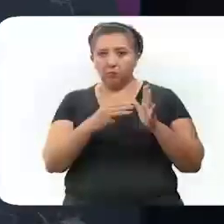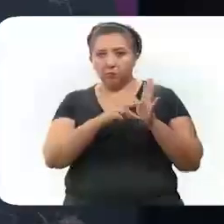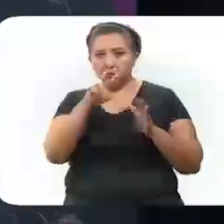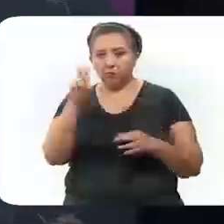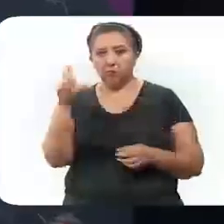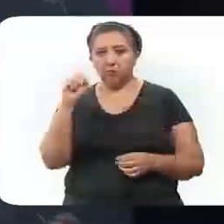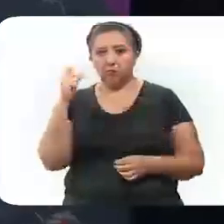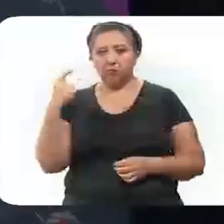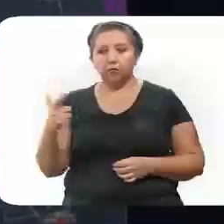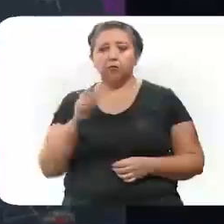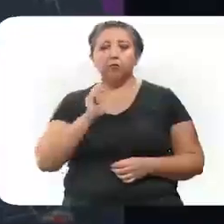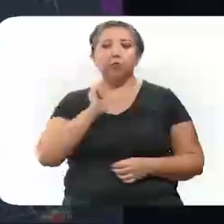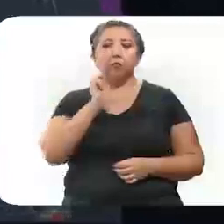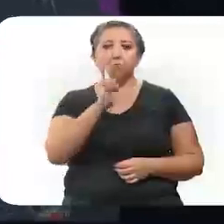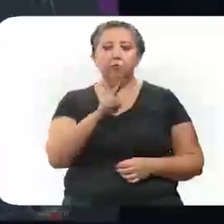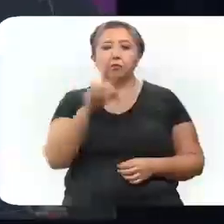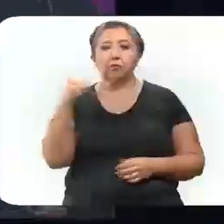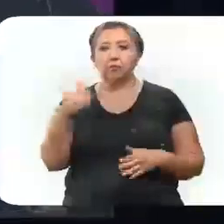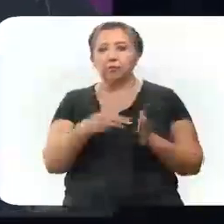12.227 en la zona norte,